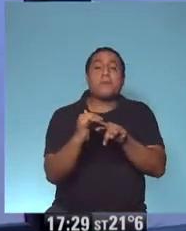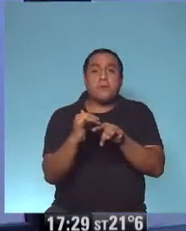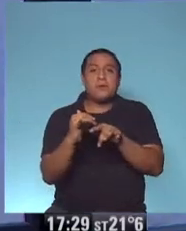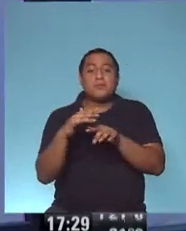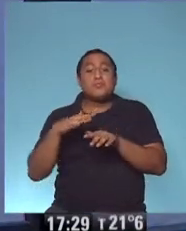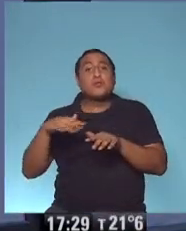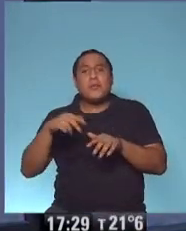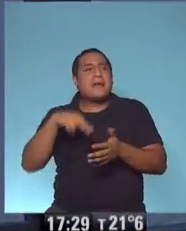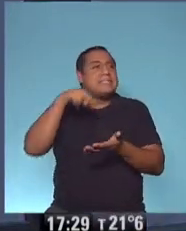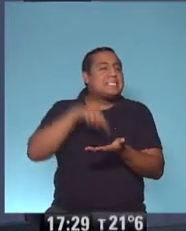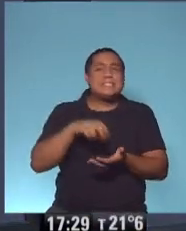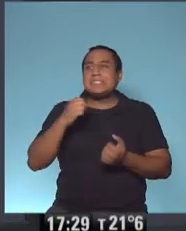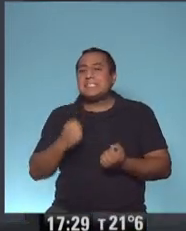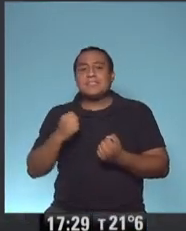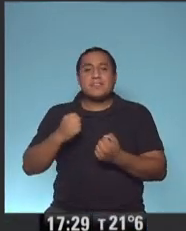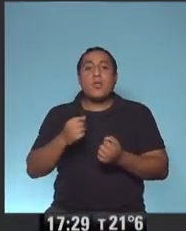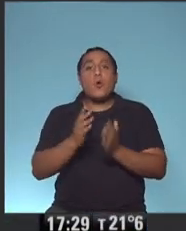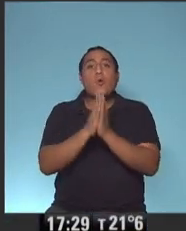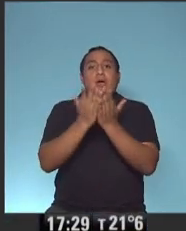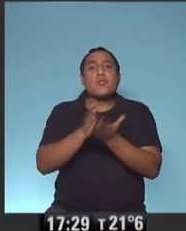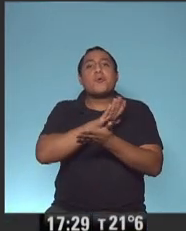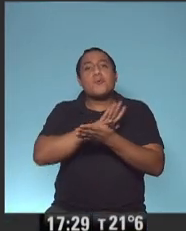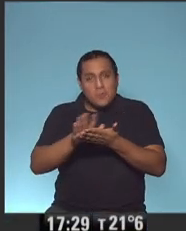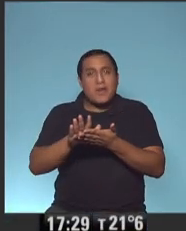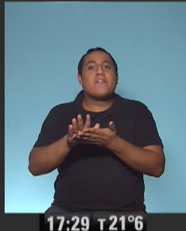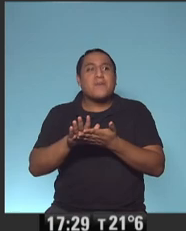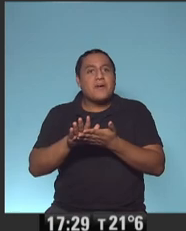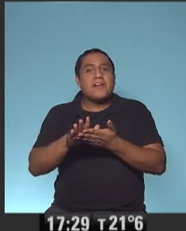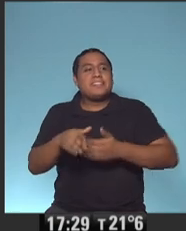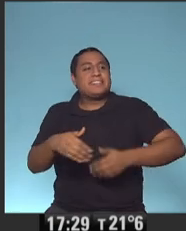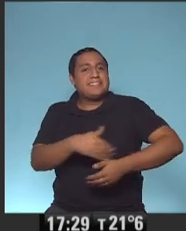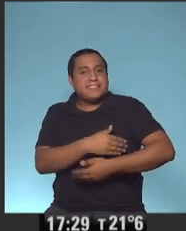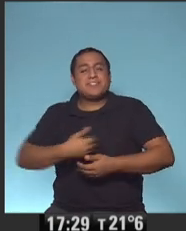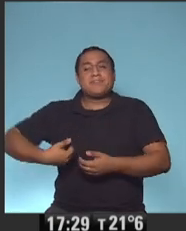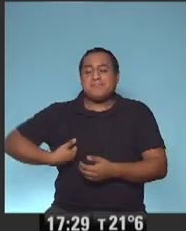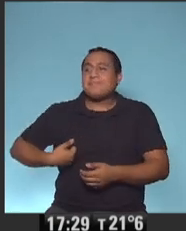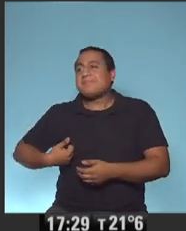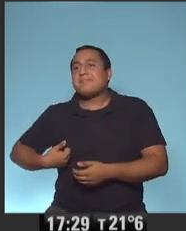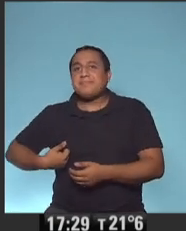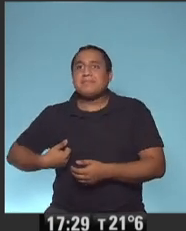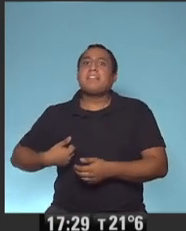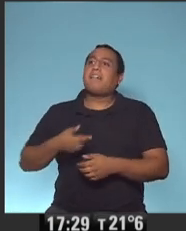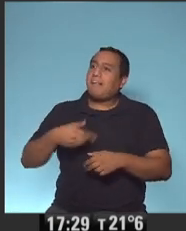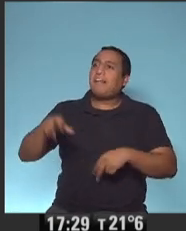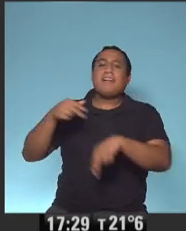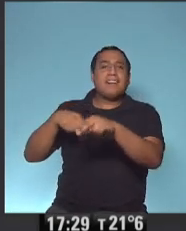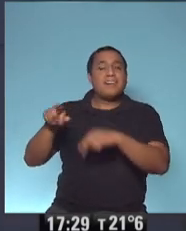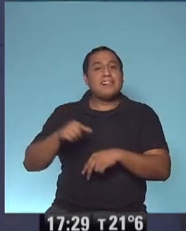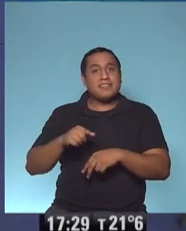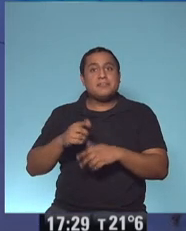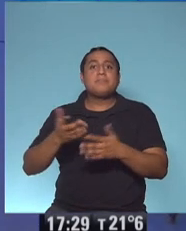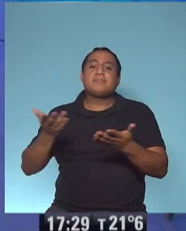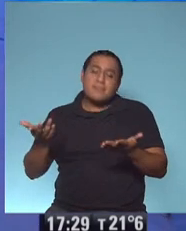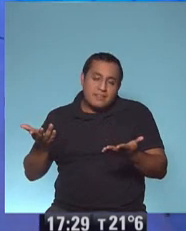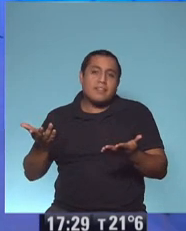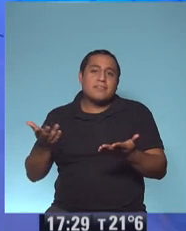salieron brincando con un cuaderno nuevo debajo de su brazo. Ah, qué bueno. Y así pasó, que